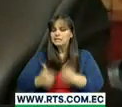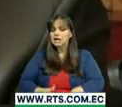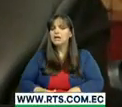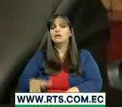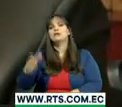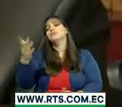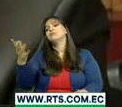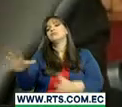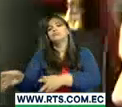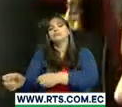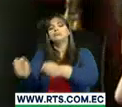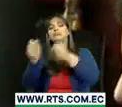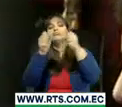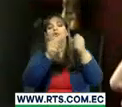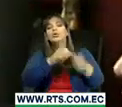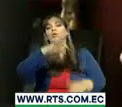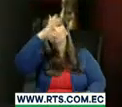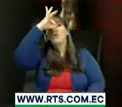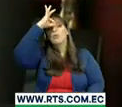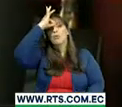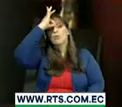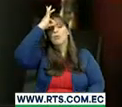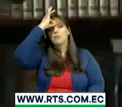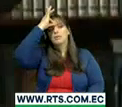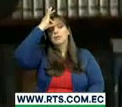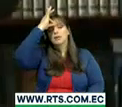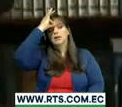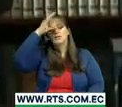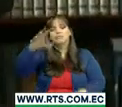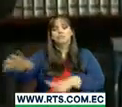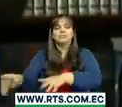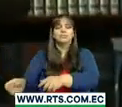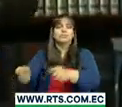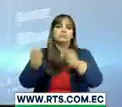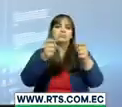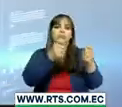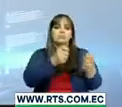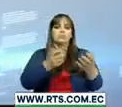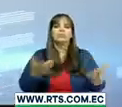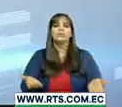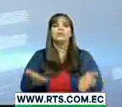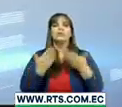la Ciudadela Alborada hacia una casa asistencial en